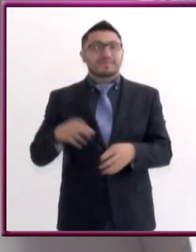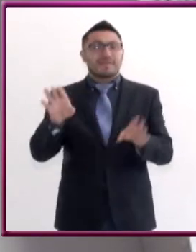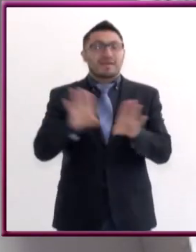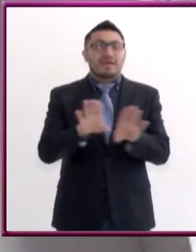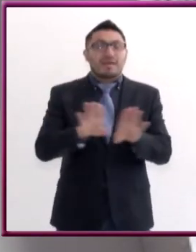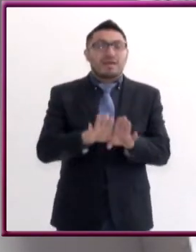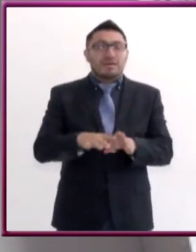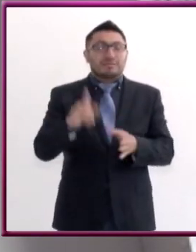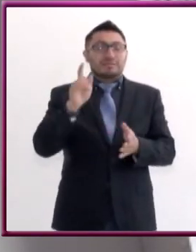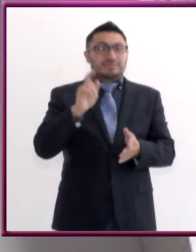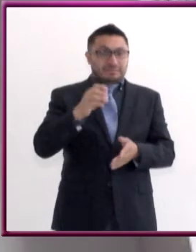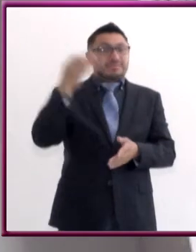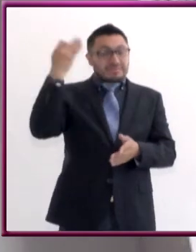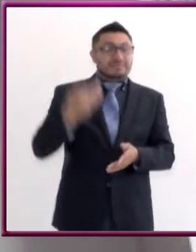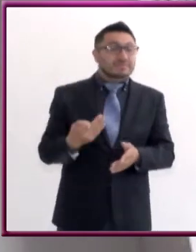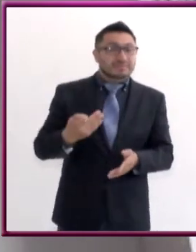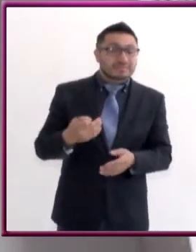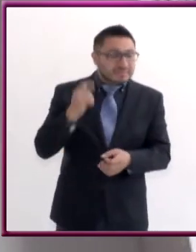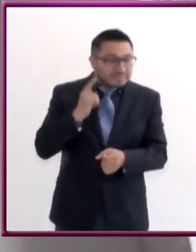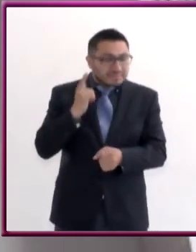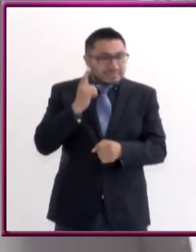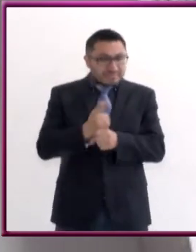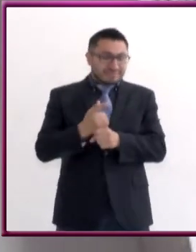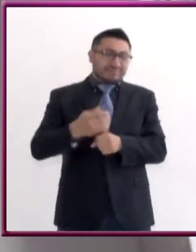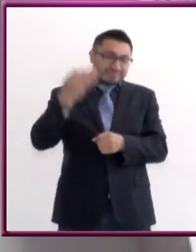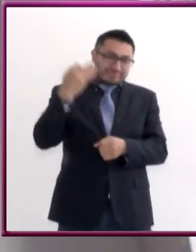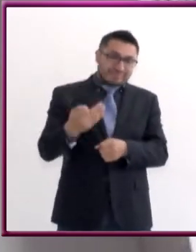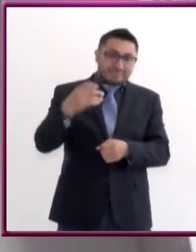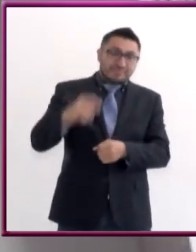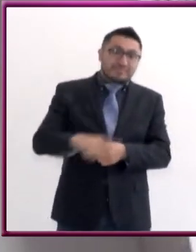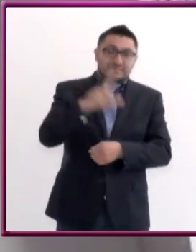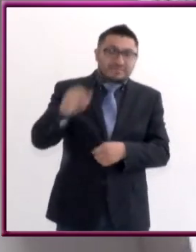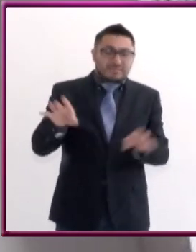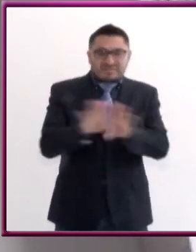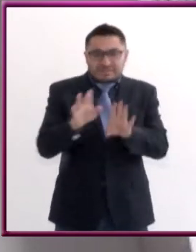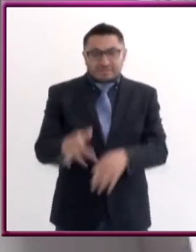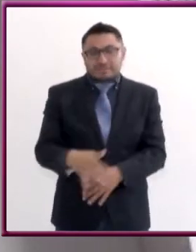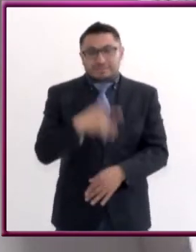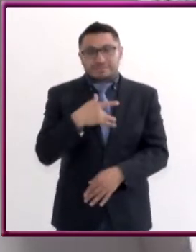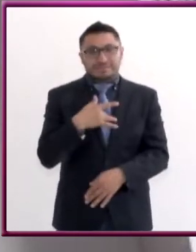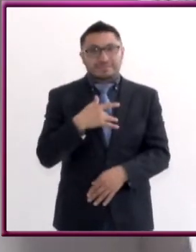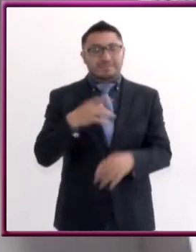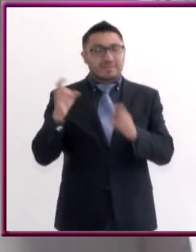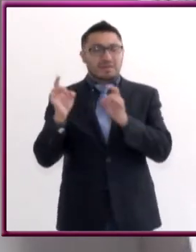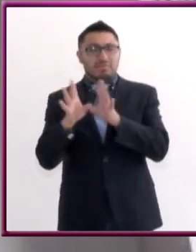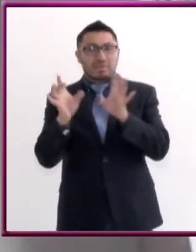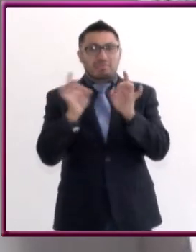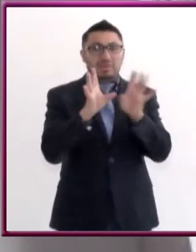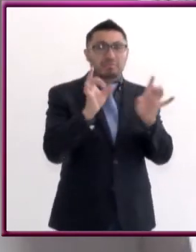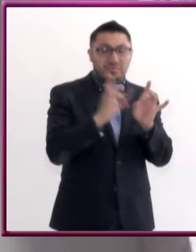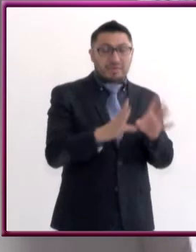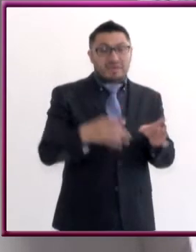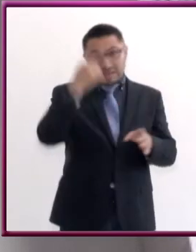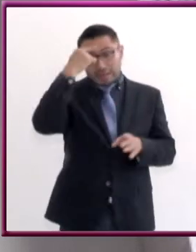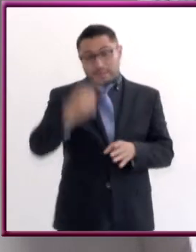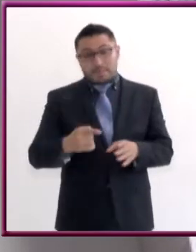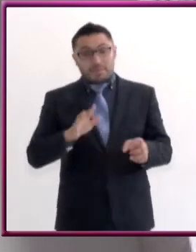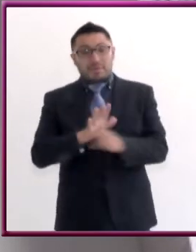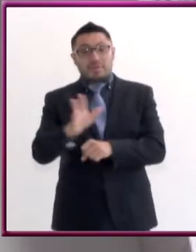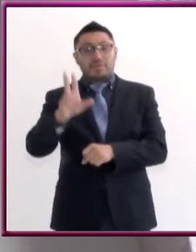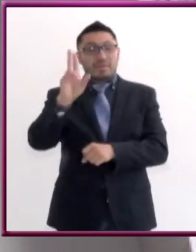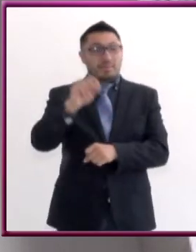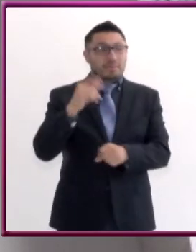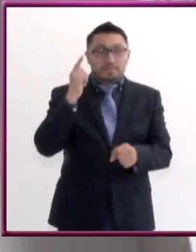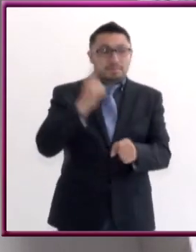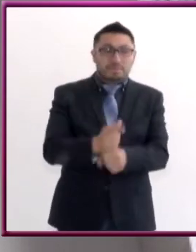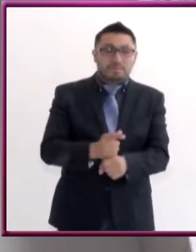no registre y que posteriormente nos encontremos con manifestaciones para las